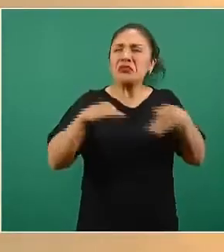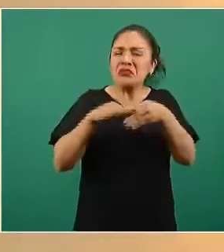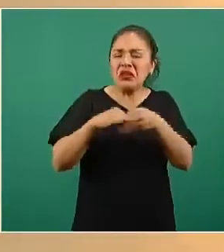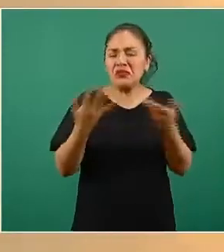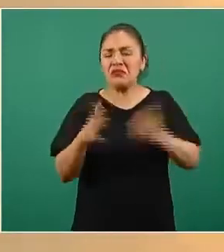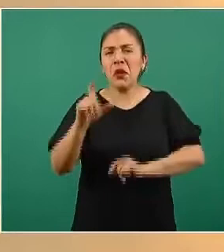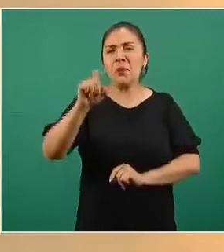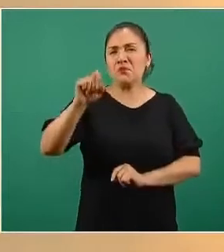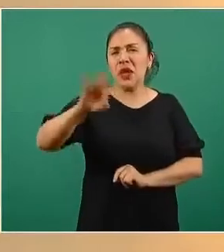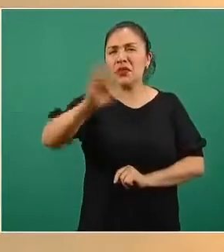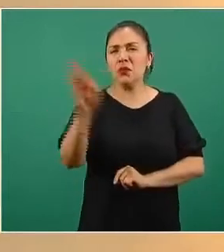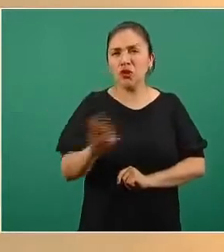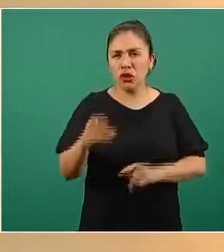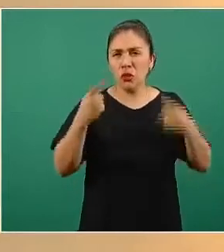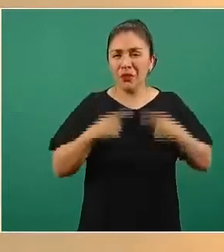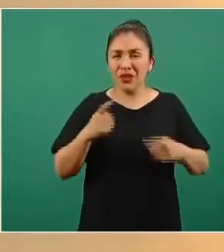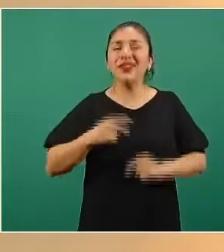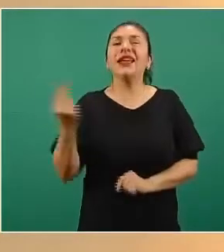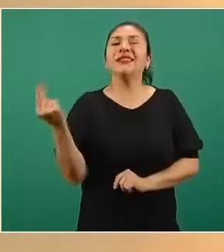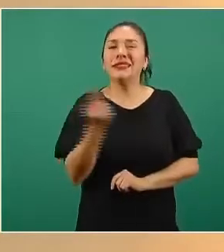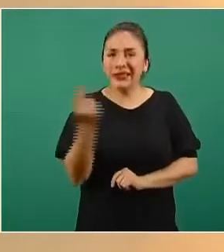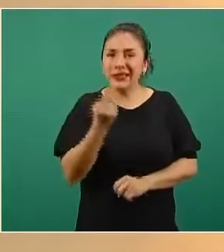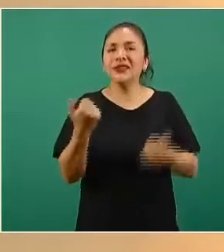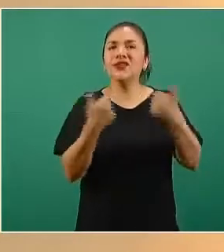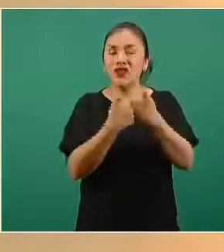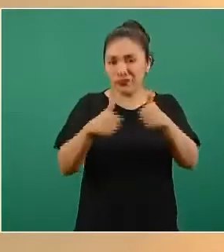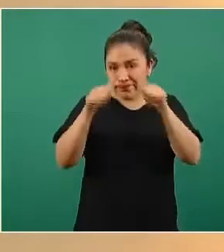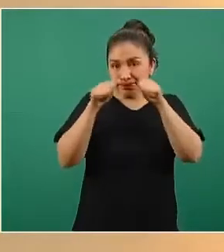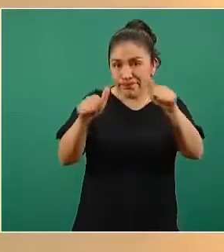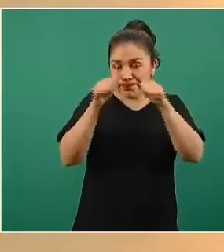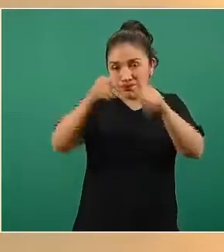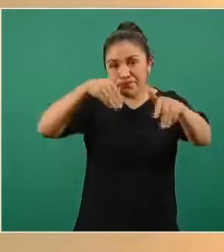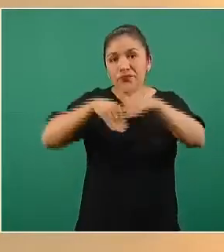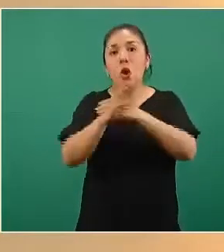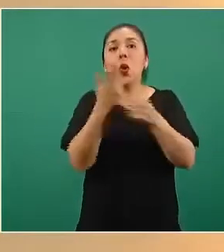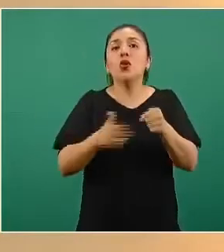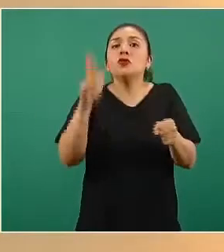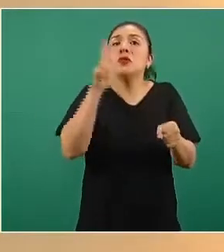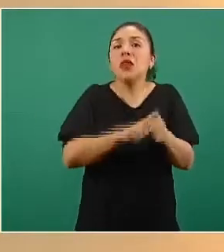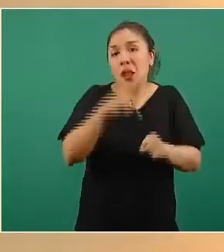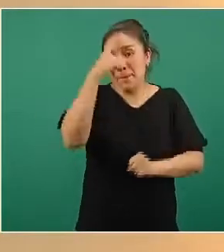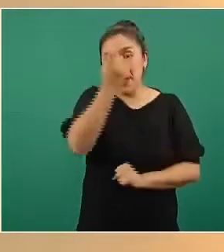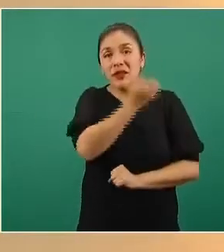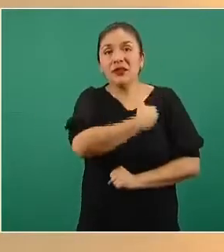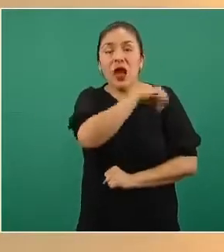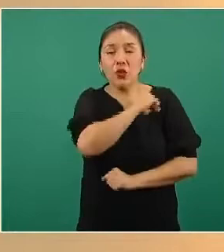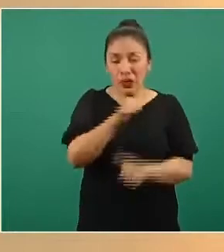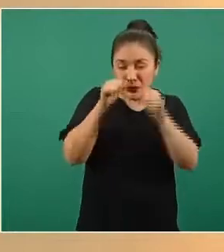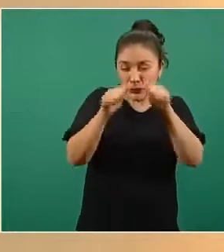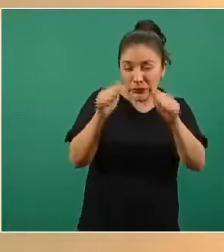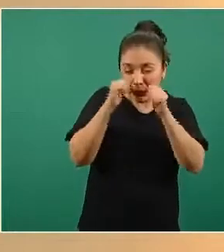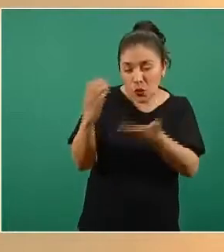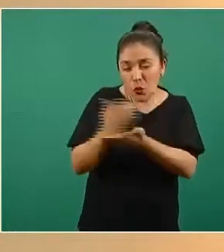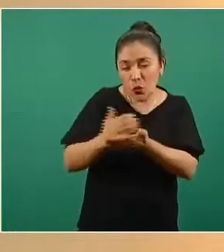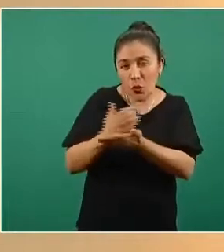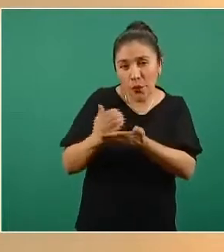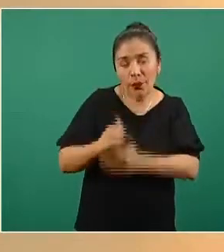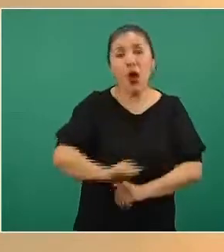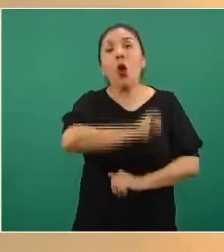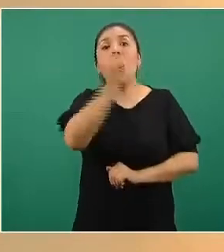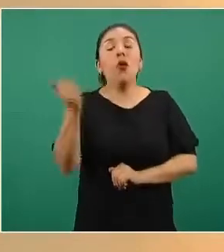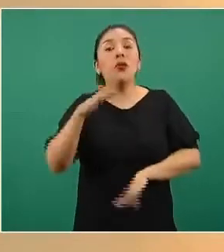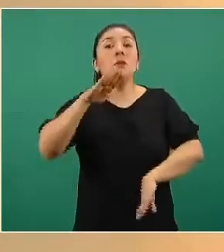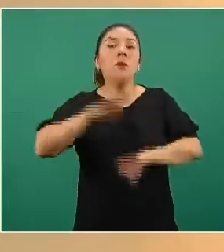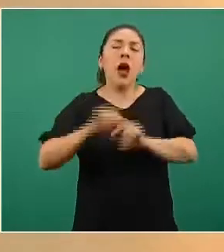del 20% requieren de una atención a su salud y una proporción menor son las que